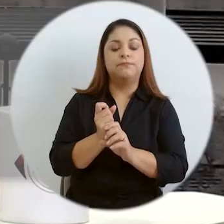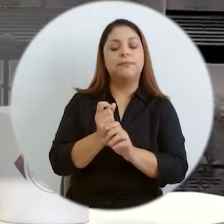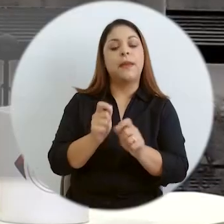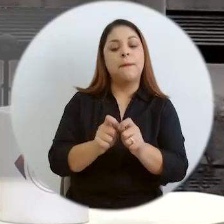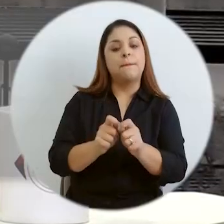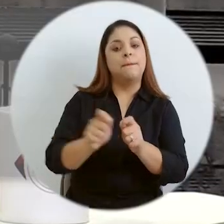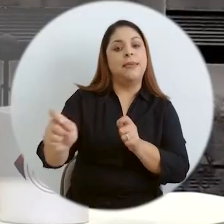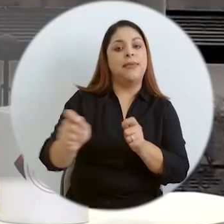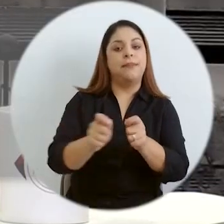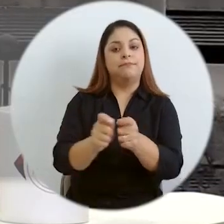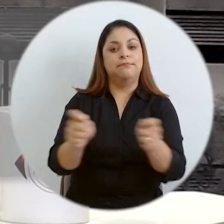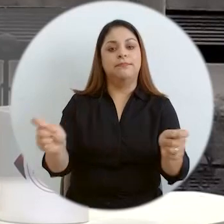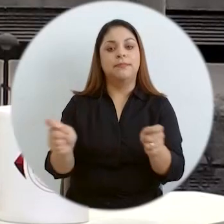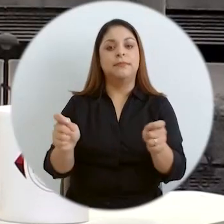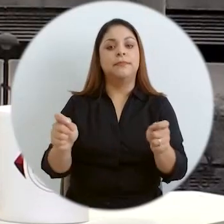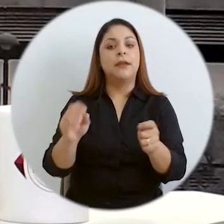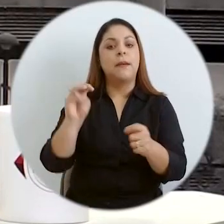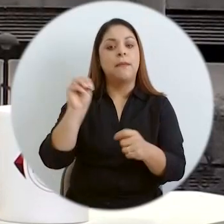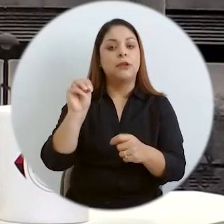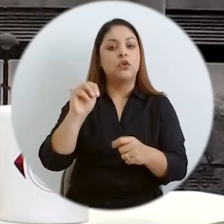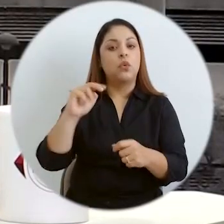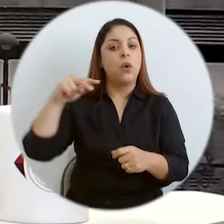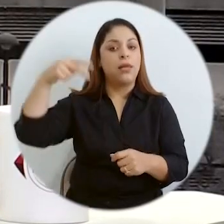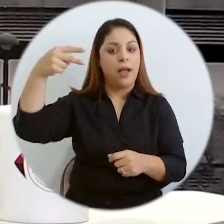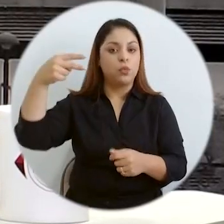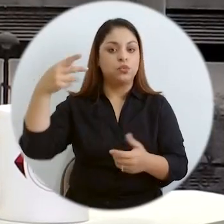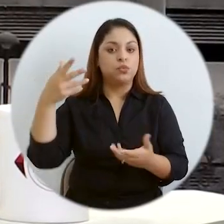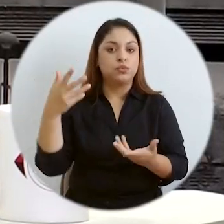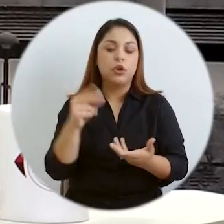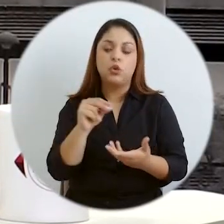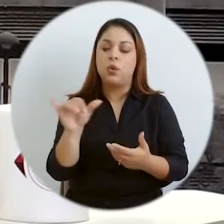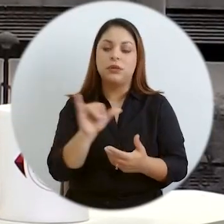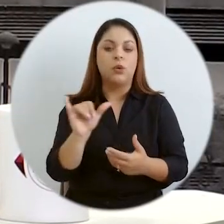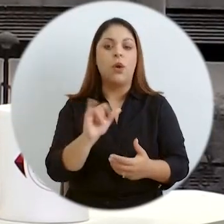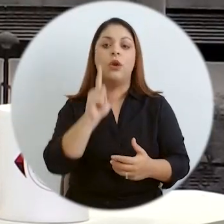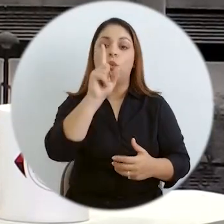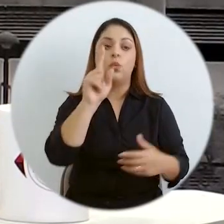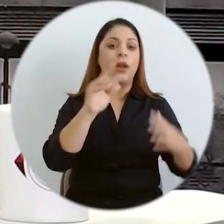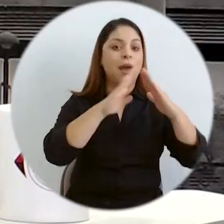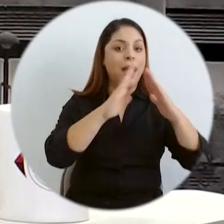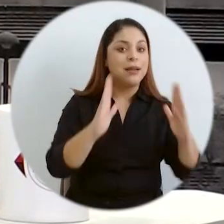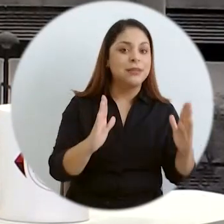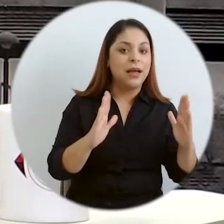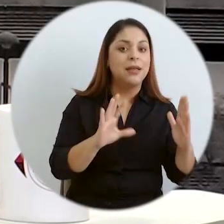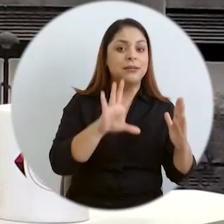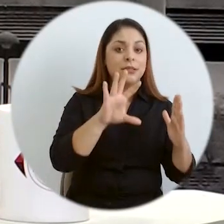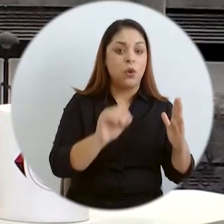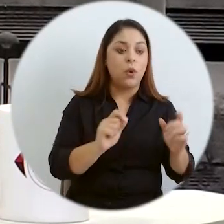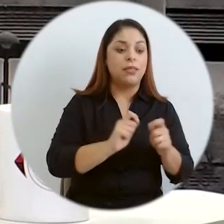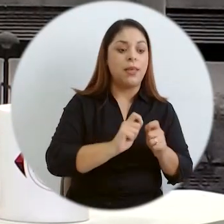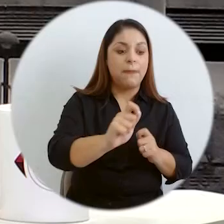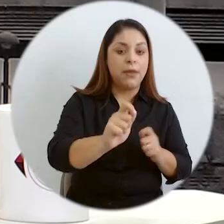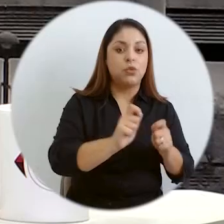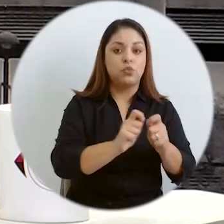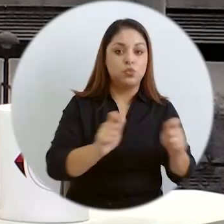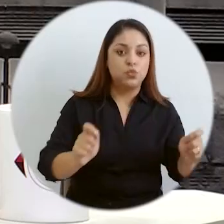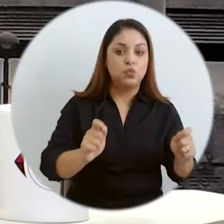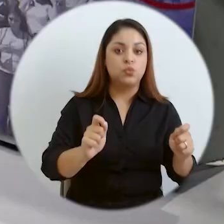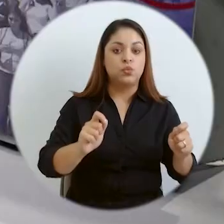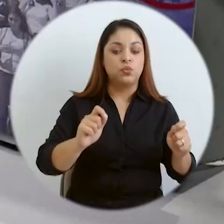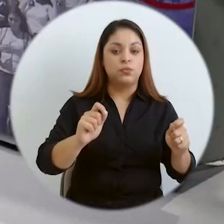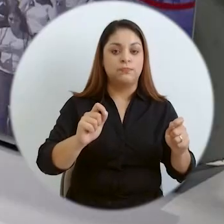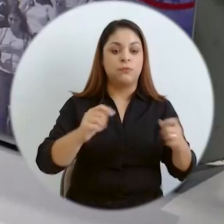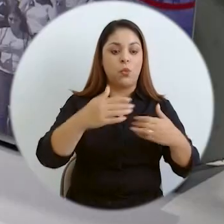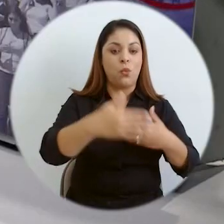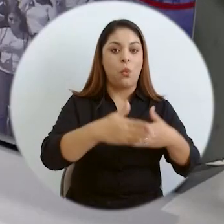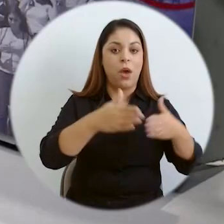es lo mismo que unidades habitacionales. Es decir, no es lo mismo una casa de 50 metros cuadrados, 40 metros cuadrados de interés